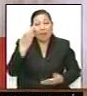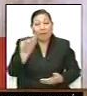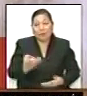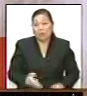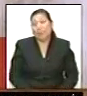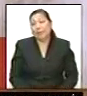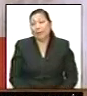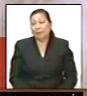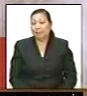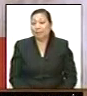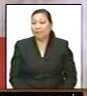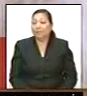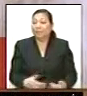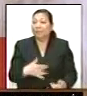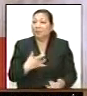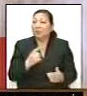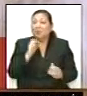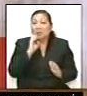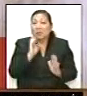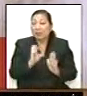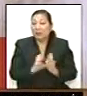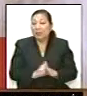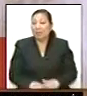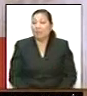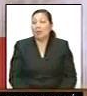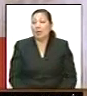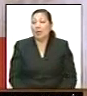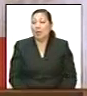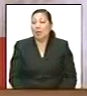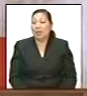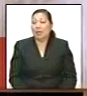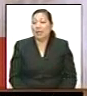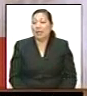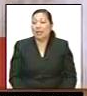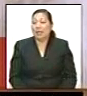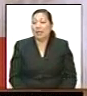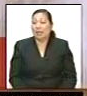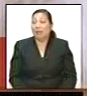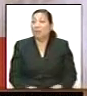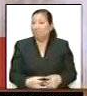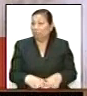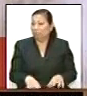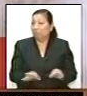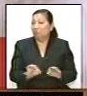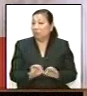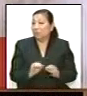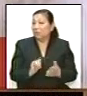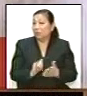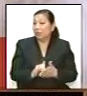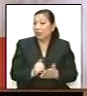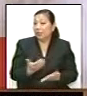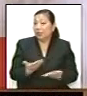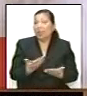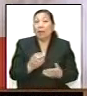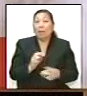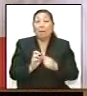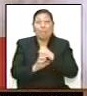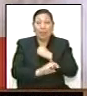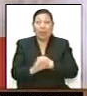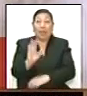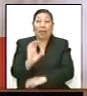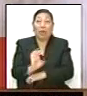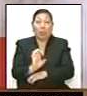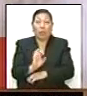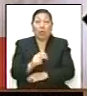en este sentido por ejemplo en los destinos es importante mencionar que ecuador y